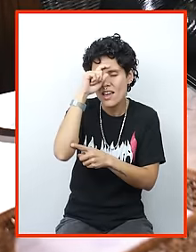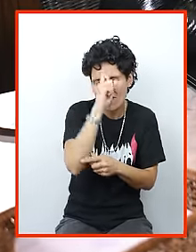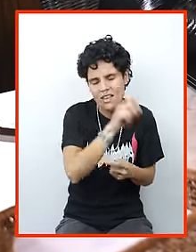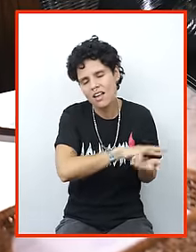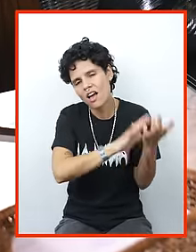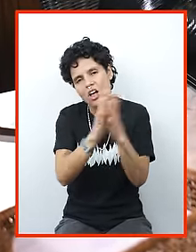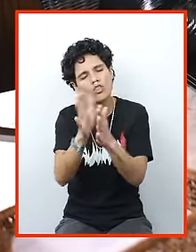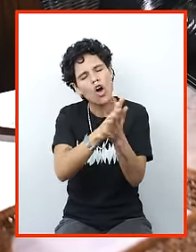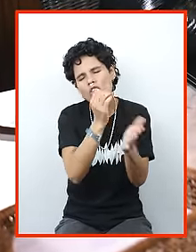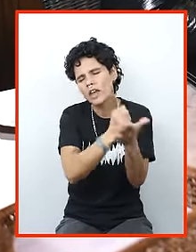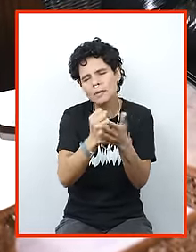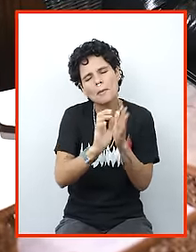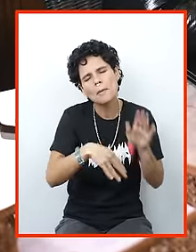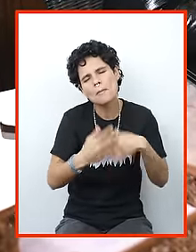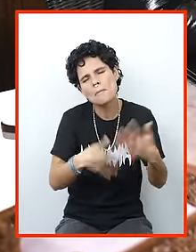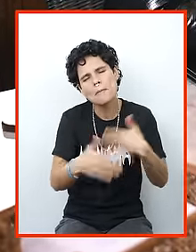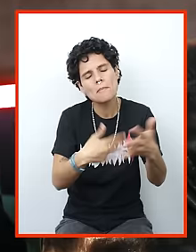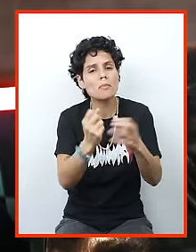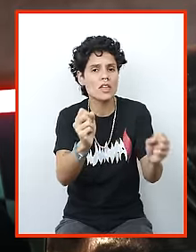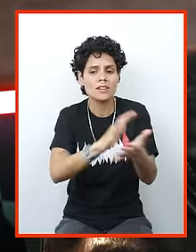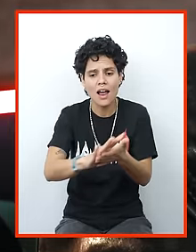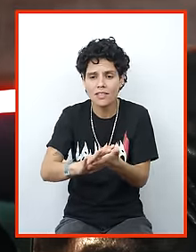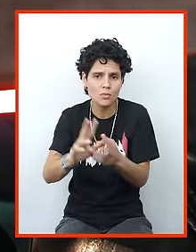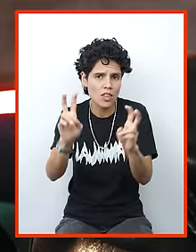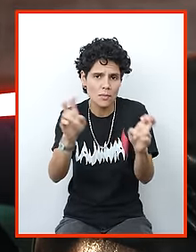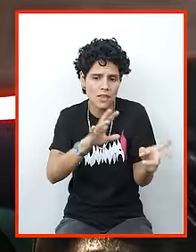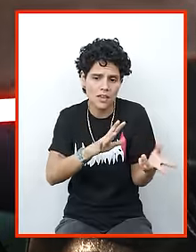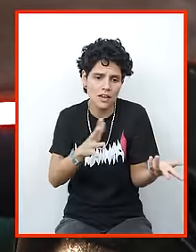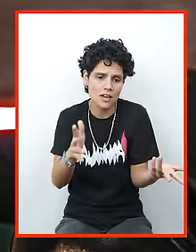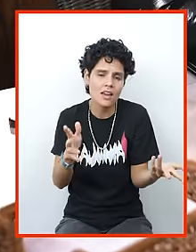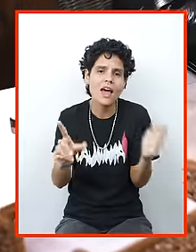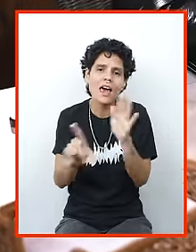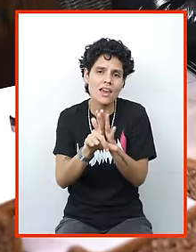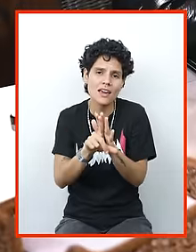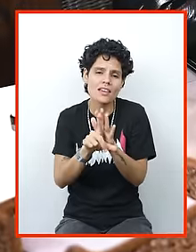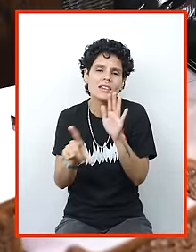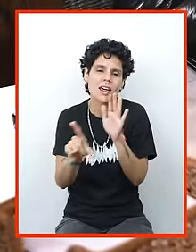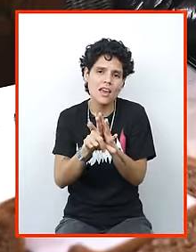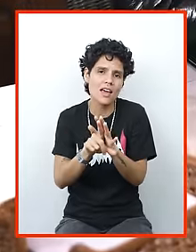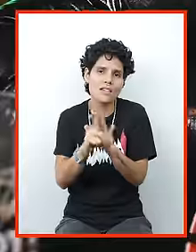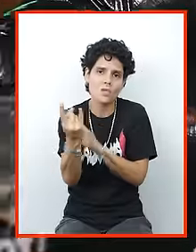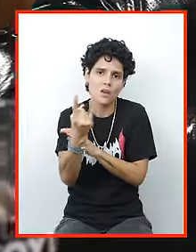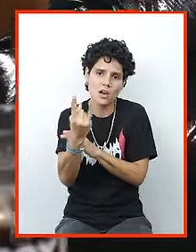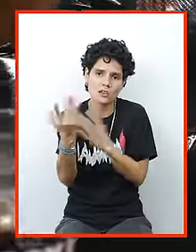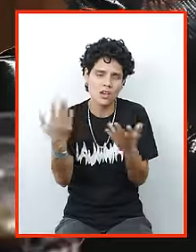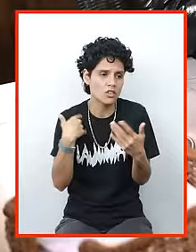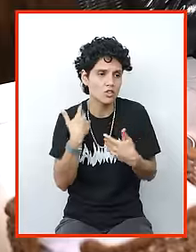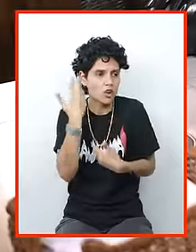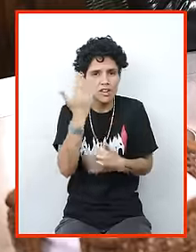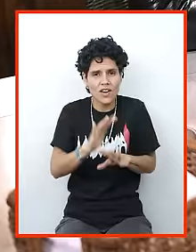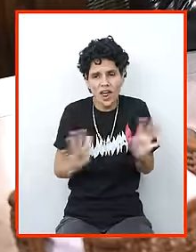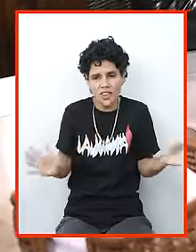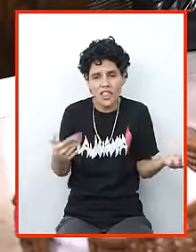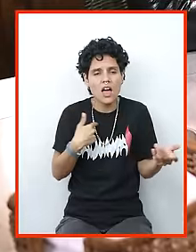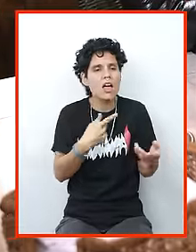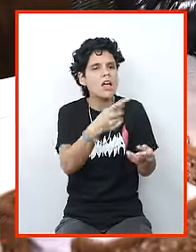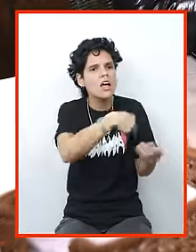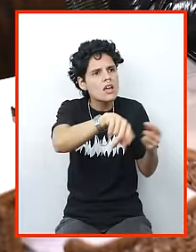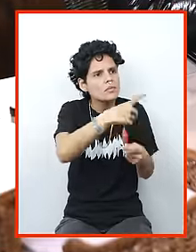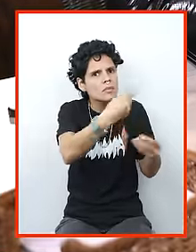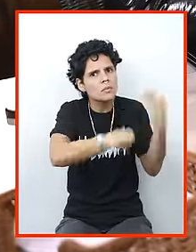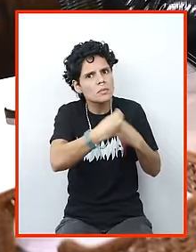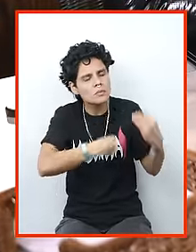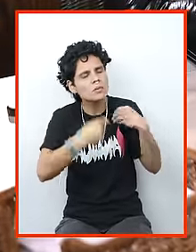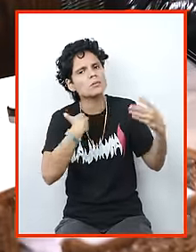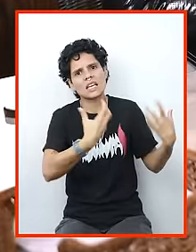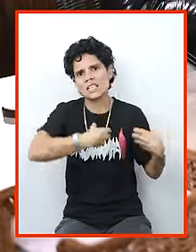me llevaron a la clínica. Hicieron todo el trámite para que la weá saliera como gratis por... Sí, por la ley de urgencia. Sí. Claro. Yo no cachaba nada de eso, pues ellos me